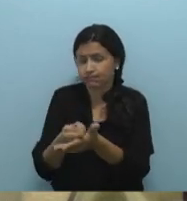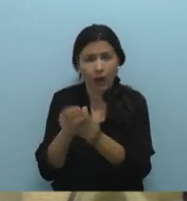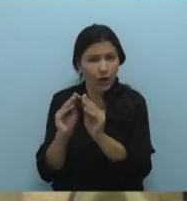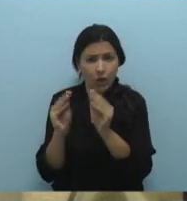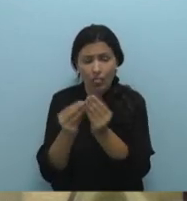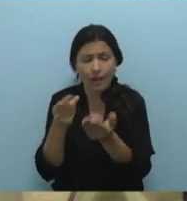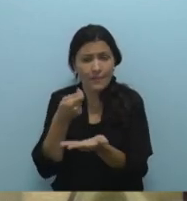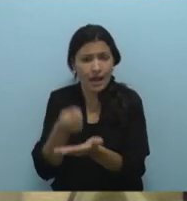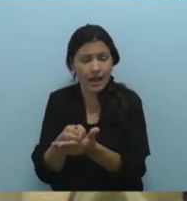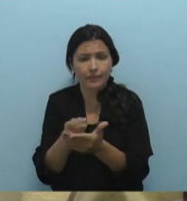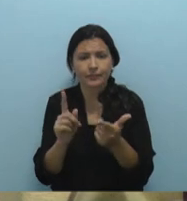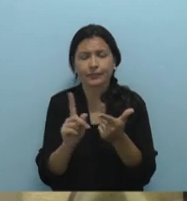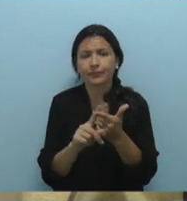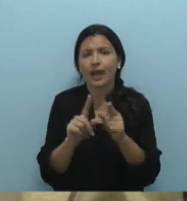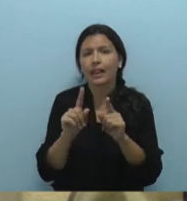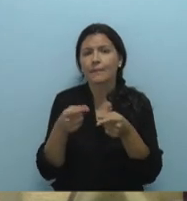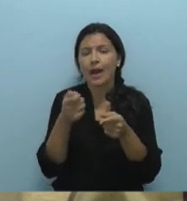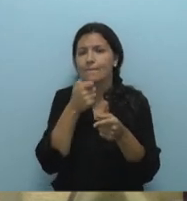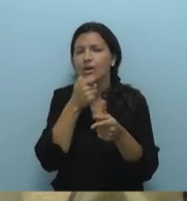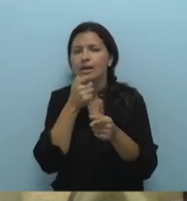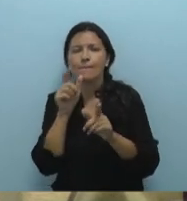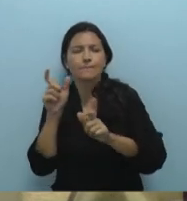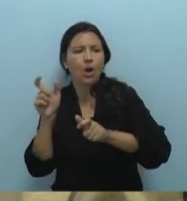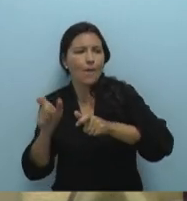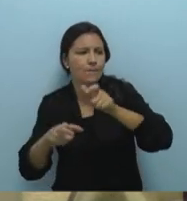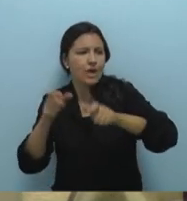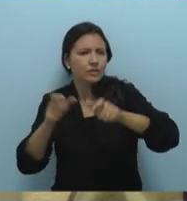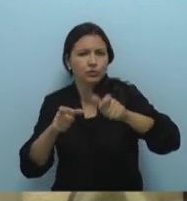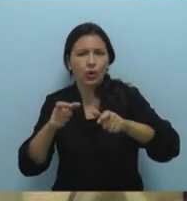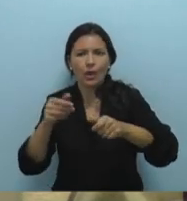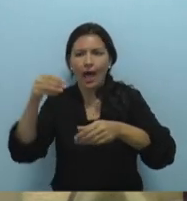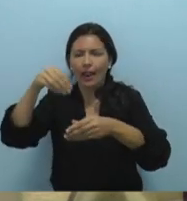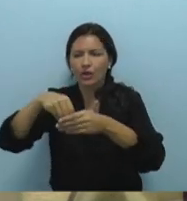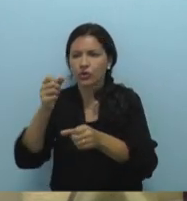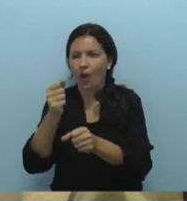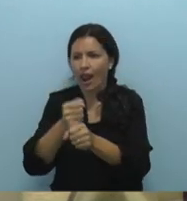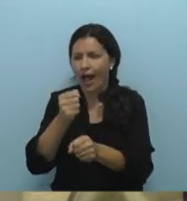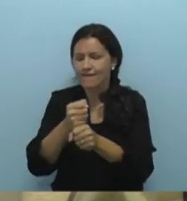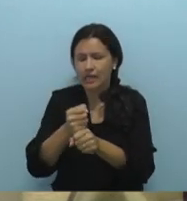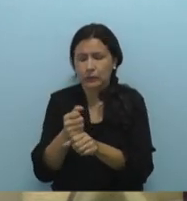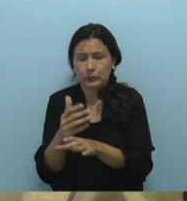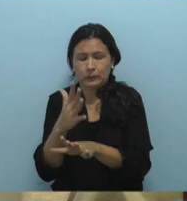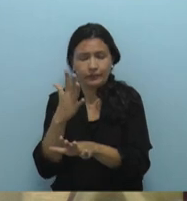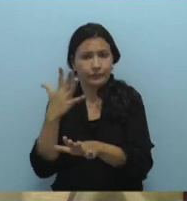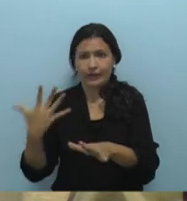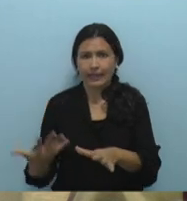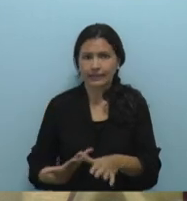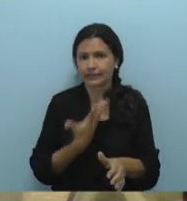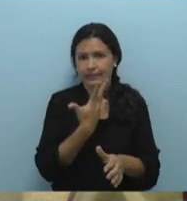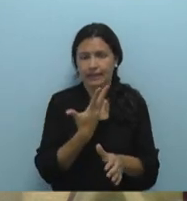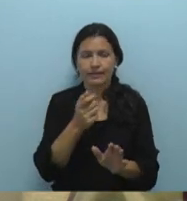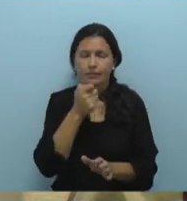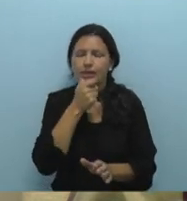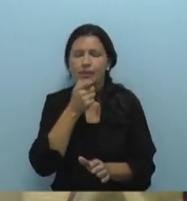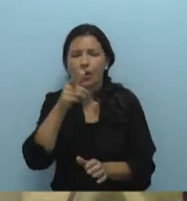ocurre con aquellos que sufren un accidente laboral y tienen de cobertura IAPOS. Imagínense un